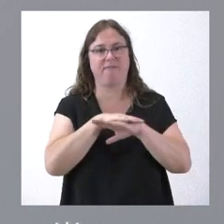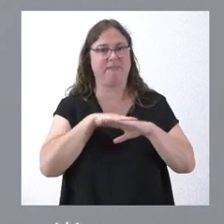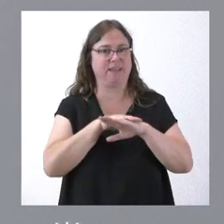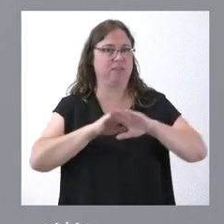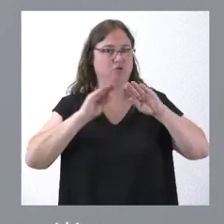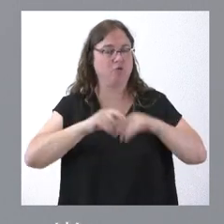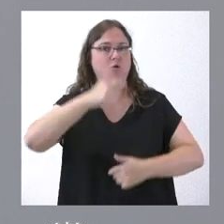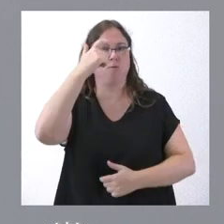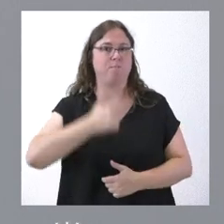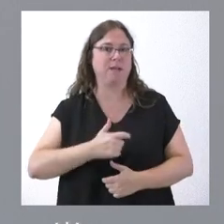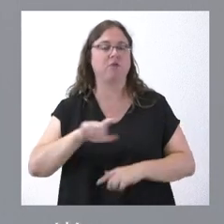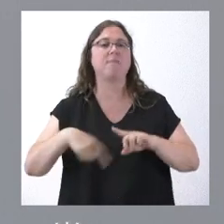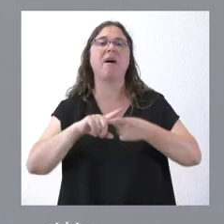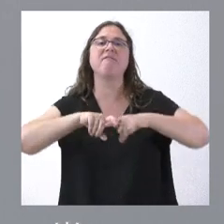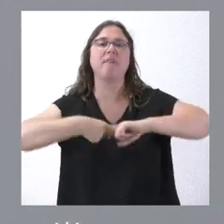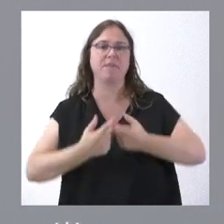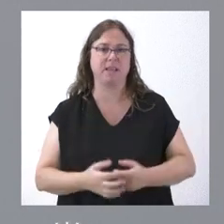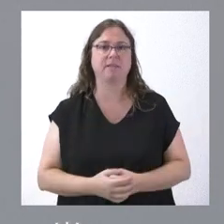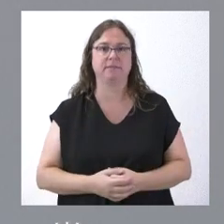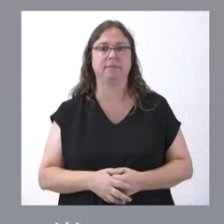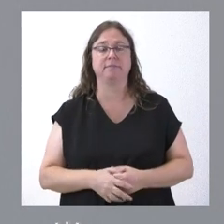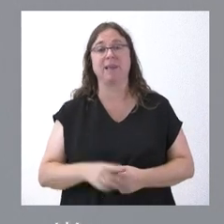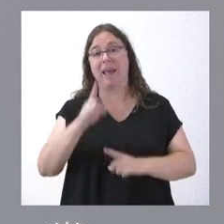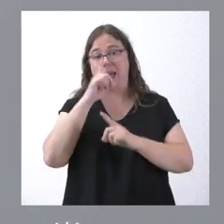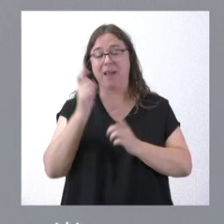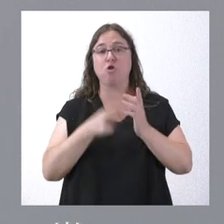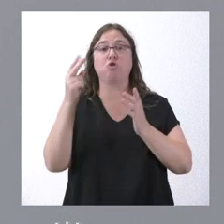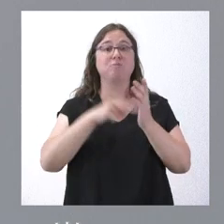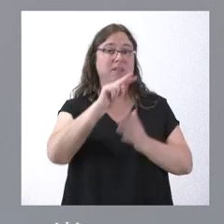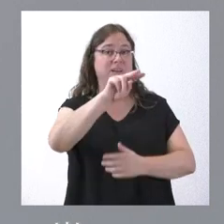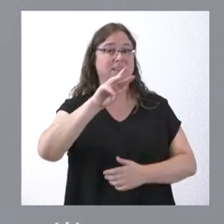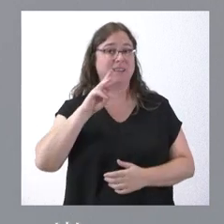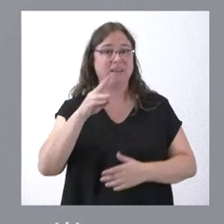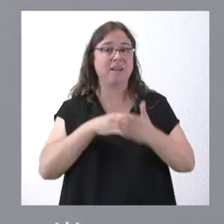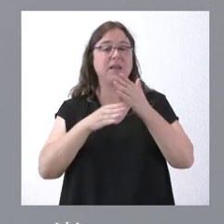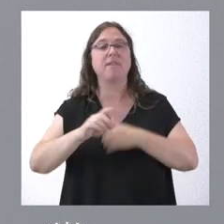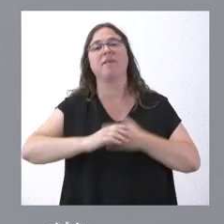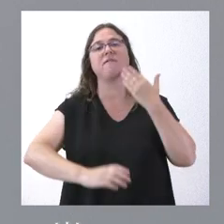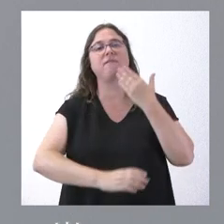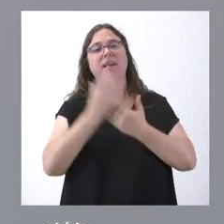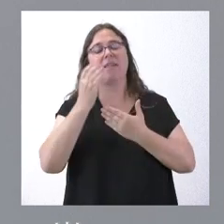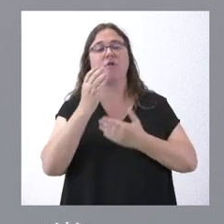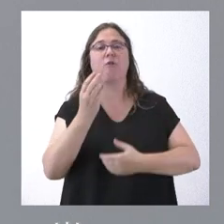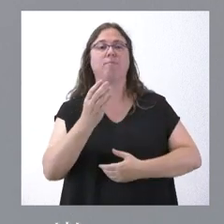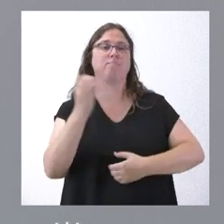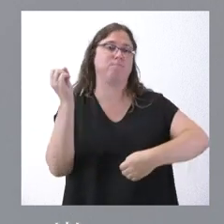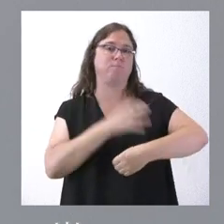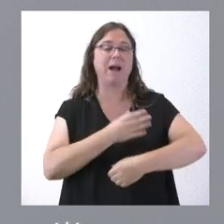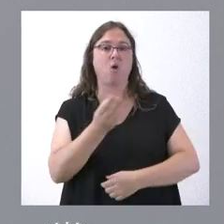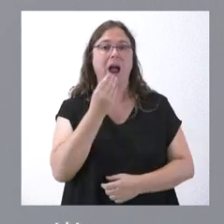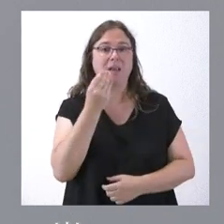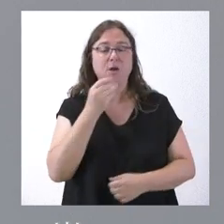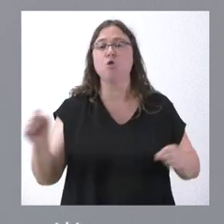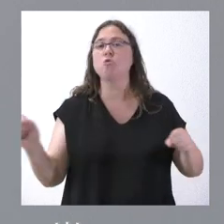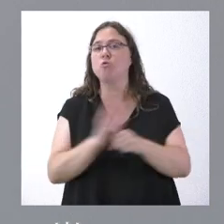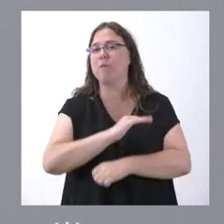las personas y familias más desfavorecidas. En el año 2023, a través de la Federación del Banco de Alimentos, se dio cobertura a